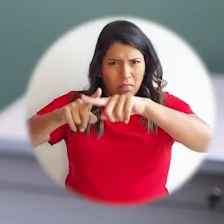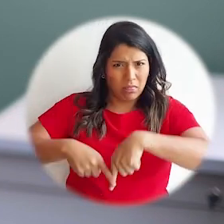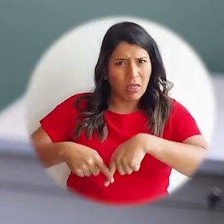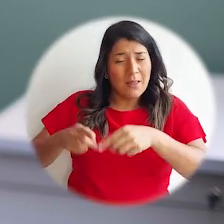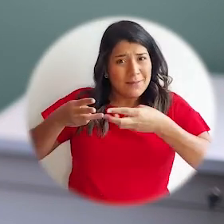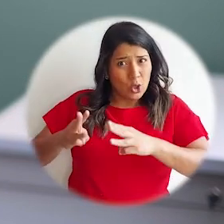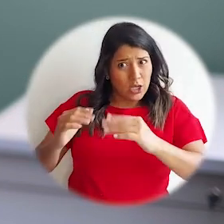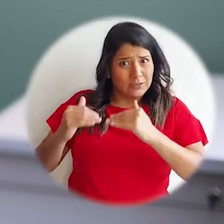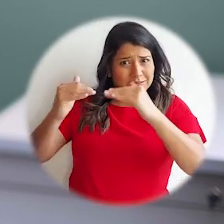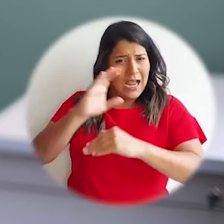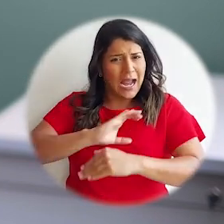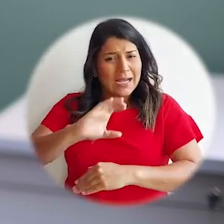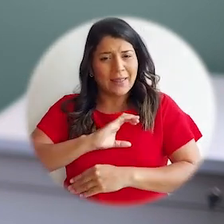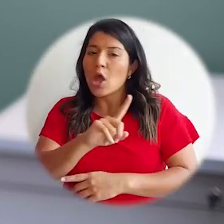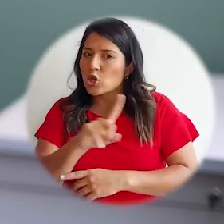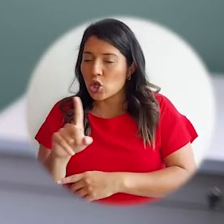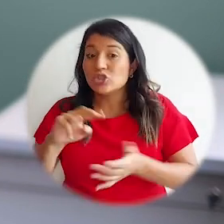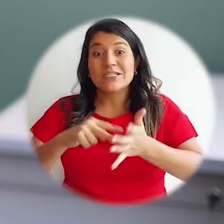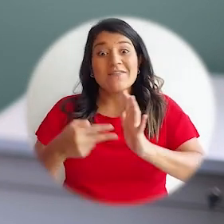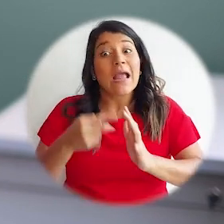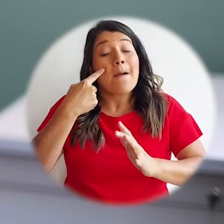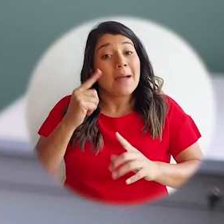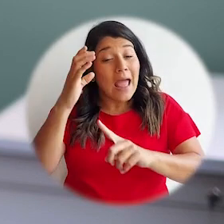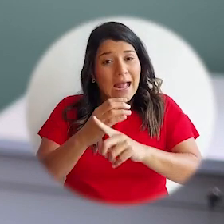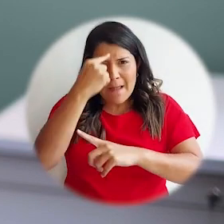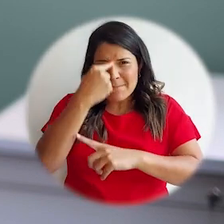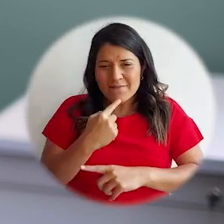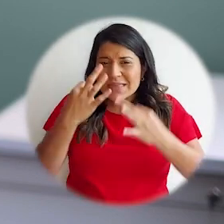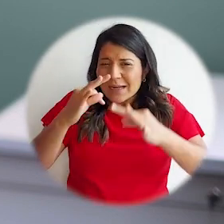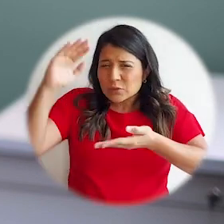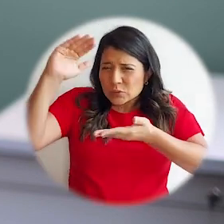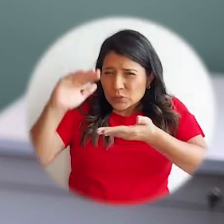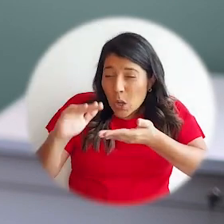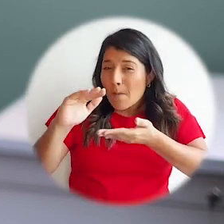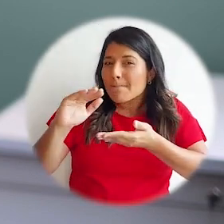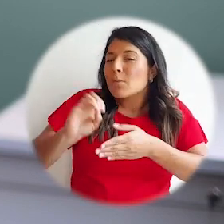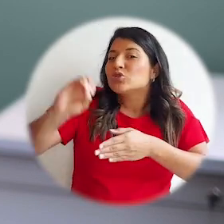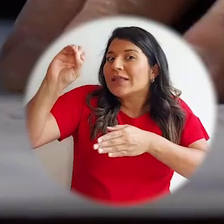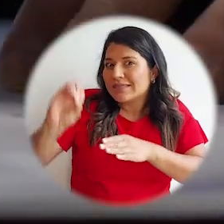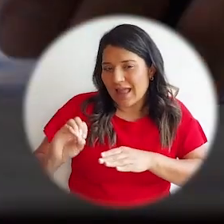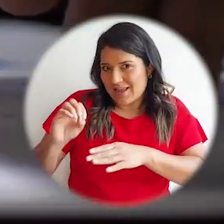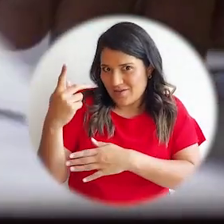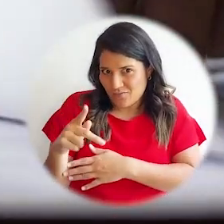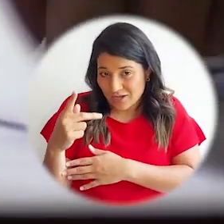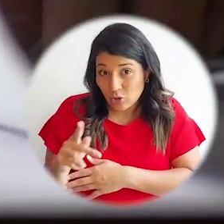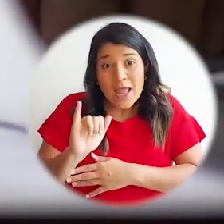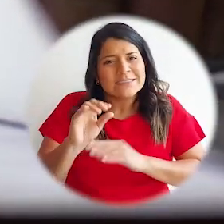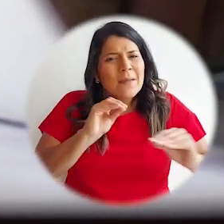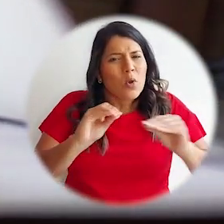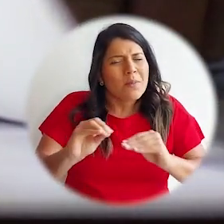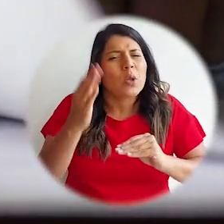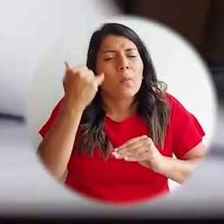calidad, sino que a los pesos estratégicos para cada perfil de riesgo reducimos cierto porcentaje de esta exposición. Este movimiento lo